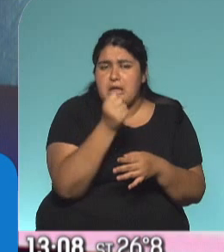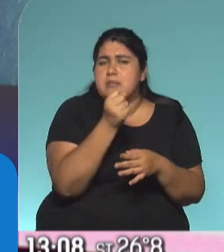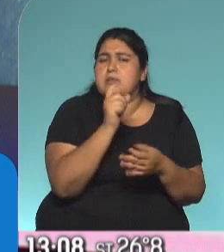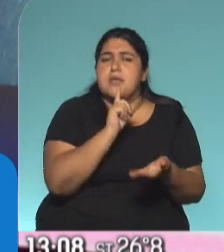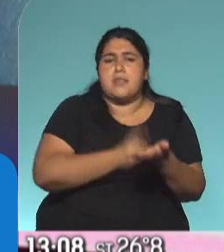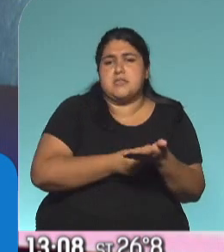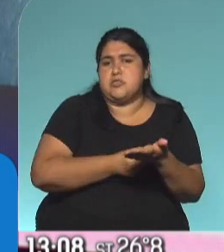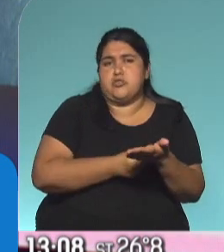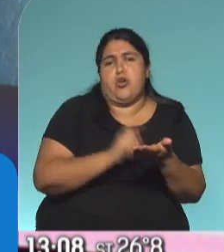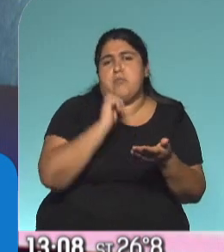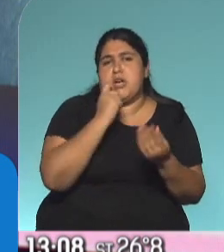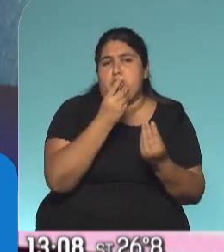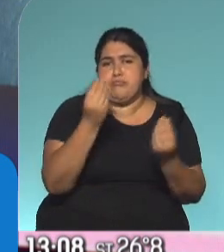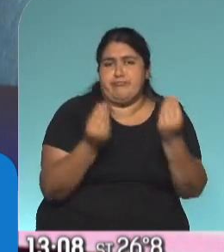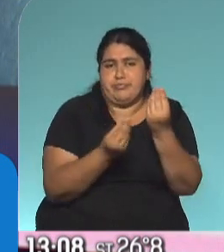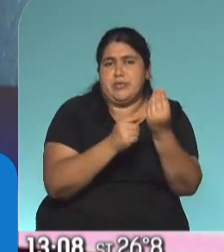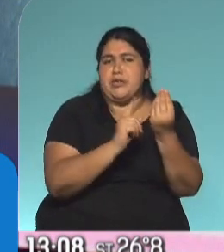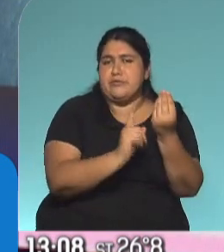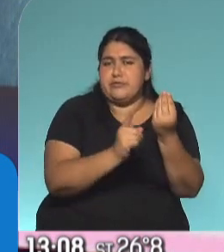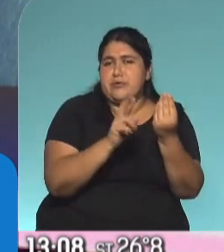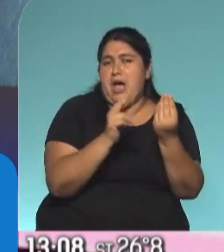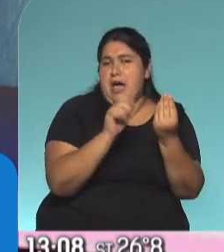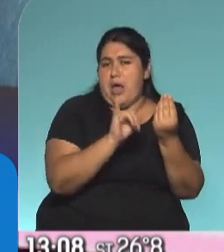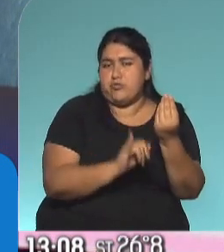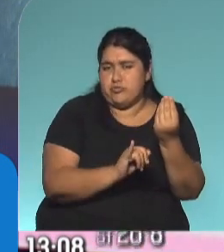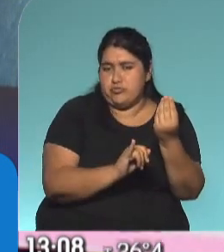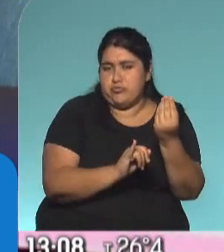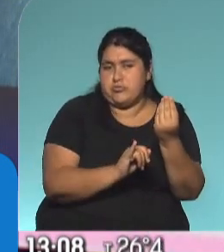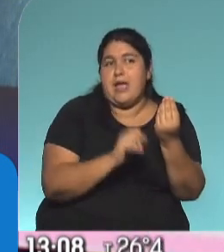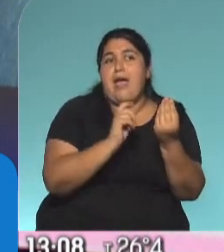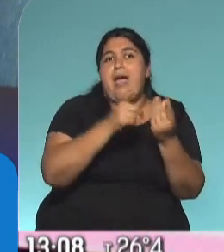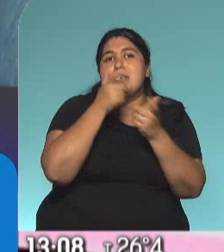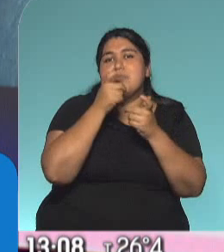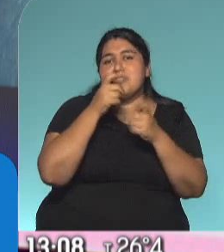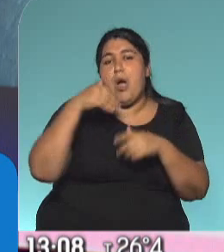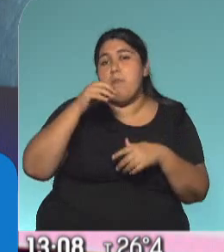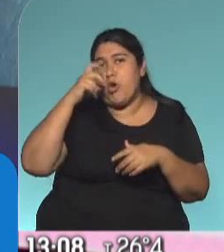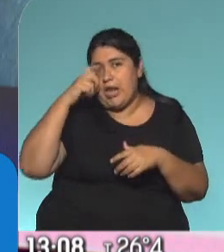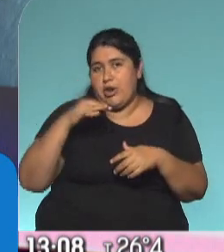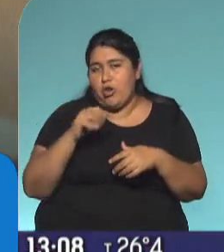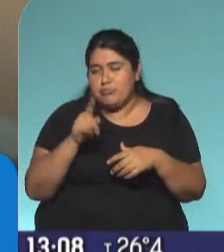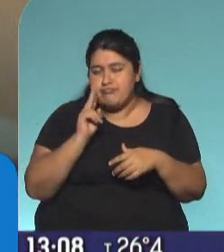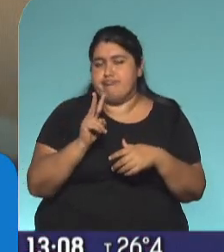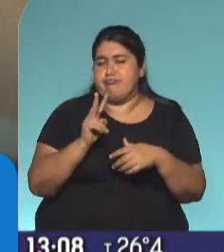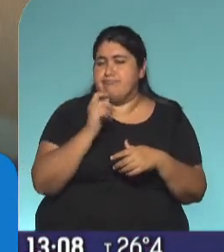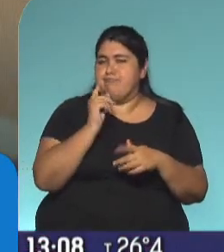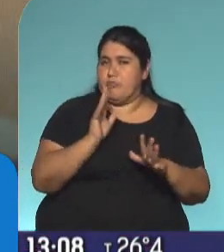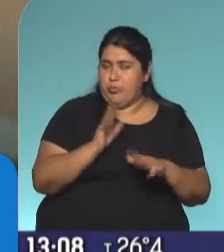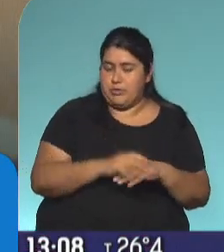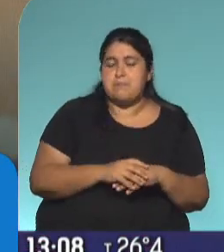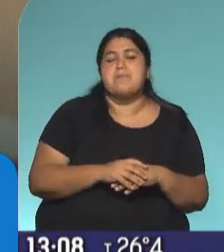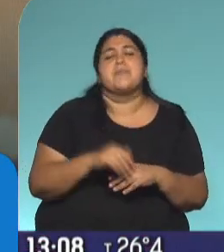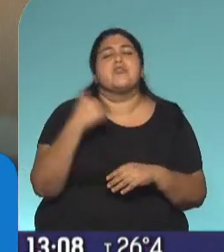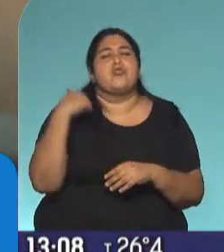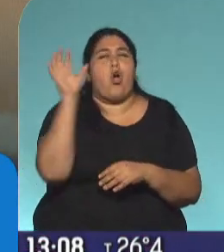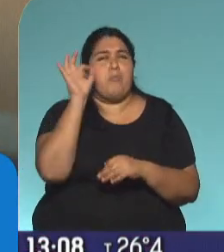a poner como candidato a su persona de mayor confianza. Claro, la experiencia de Lenín Moreno no es poca cosa. Totalmente. Yo tengo un punto ahí de vista por